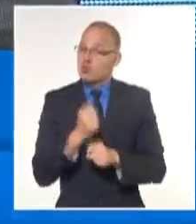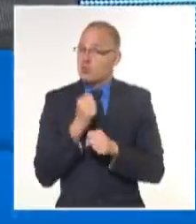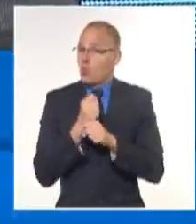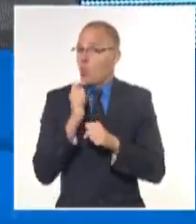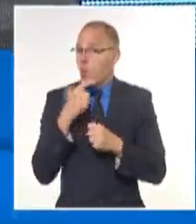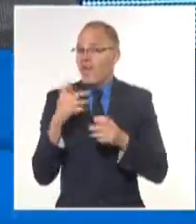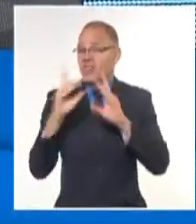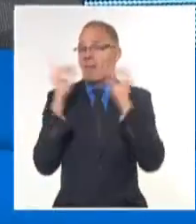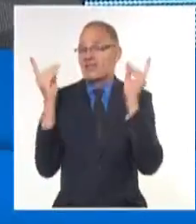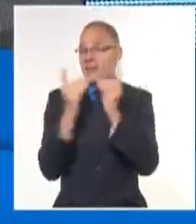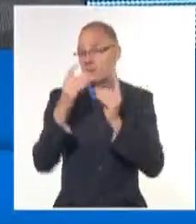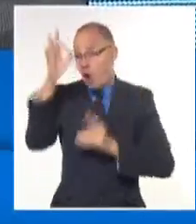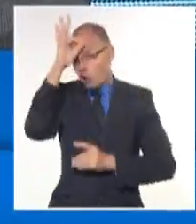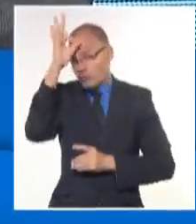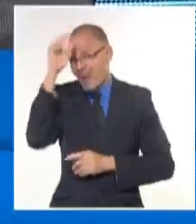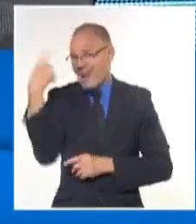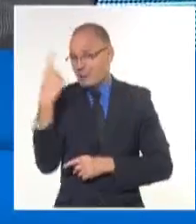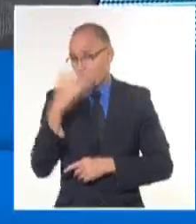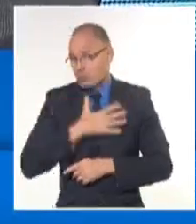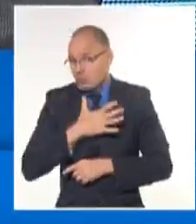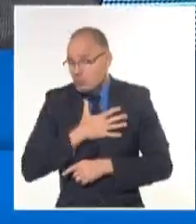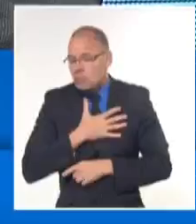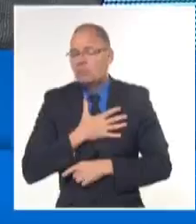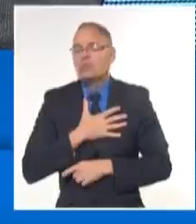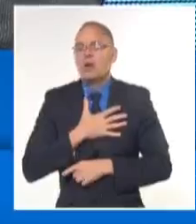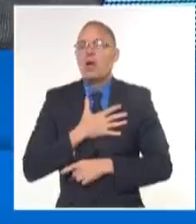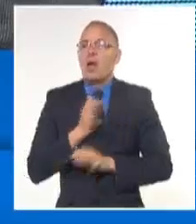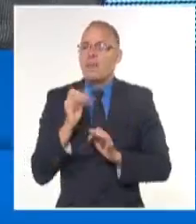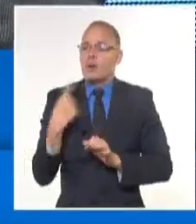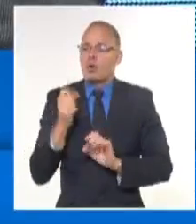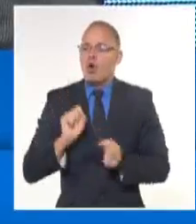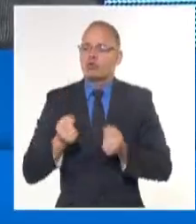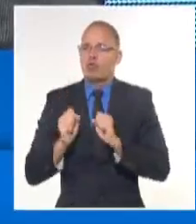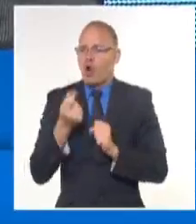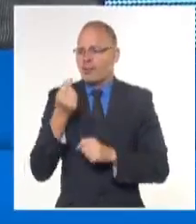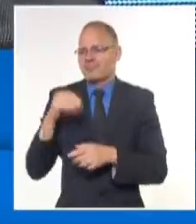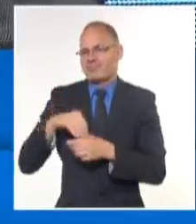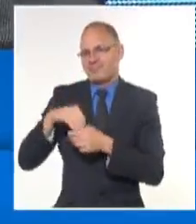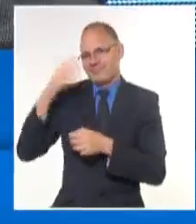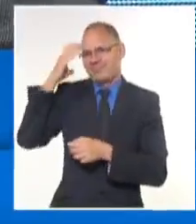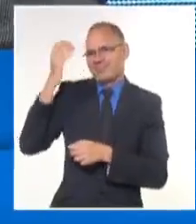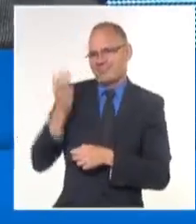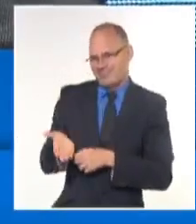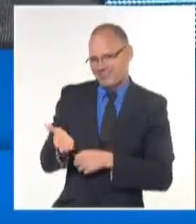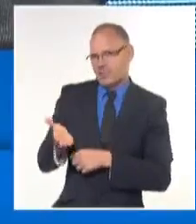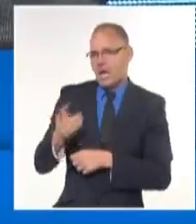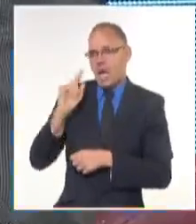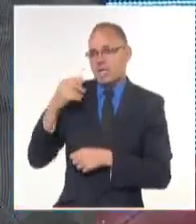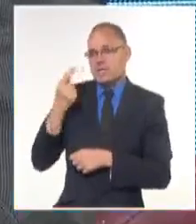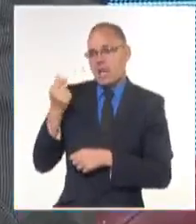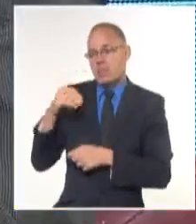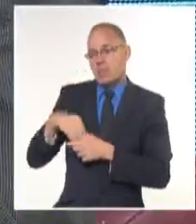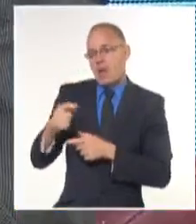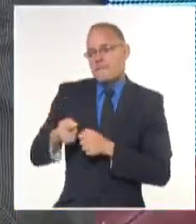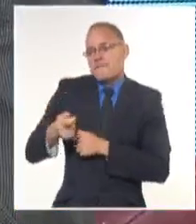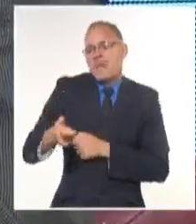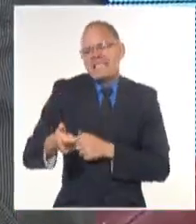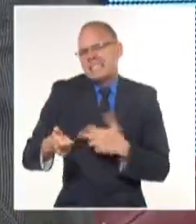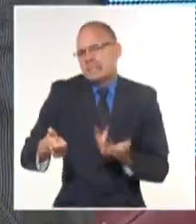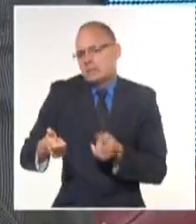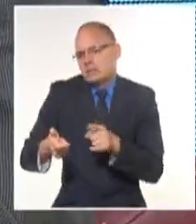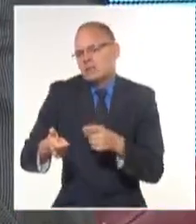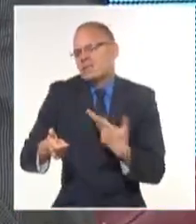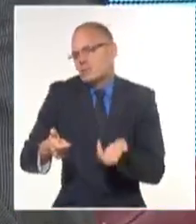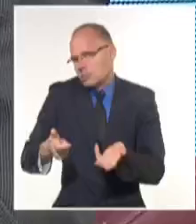el Sistema Nacional de Auditoría, es el control del gasto público, propiamente la utilización, destino del presupuesto y particularmente